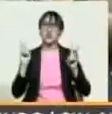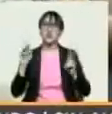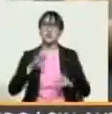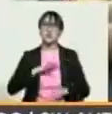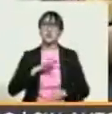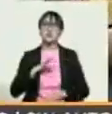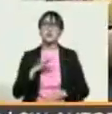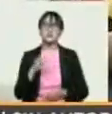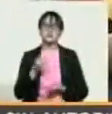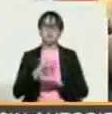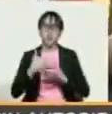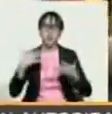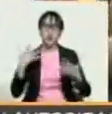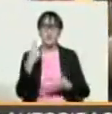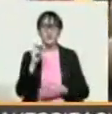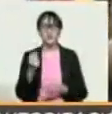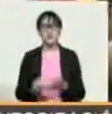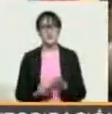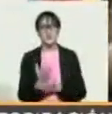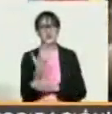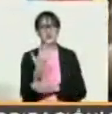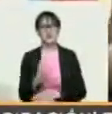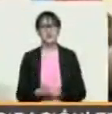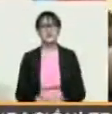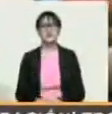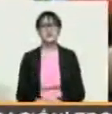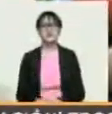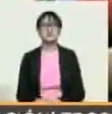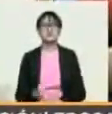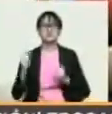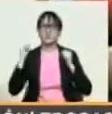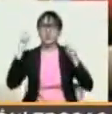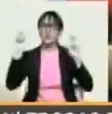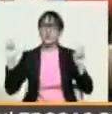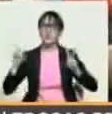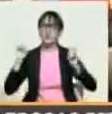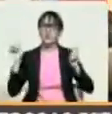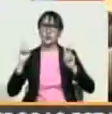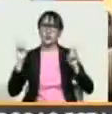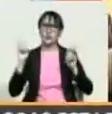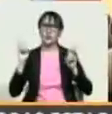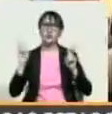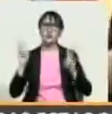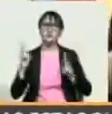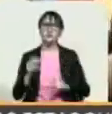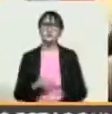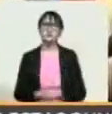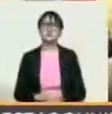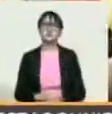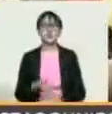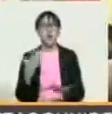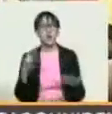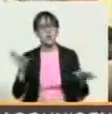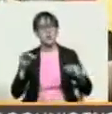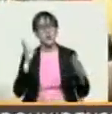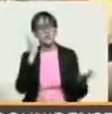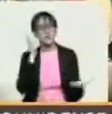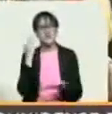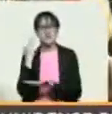dolosa del 20 de mayo llevamos a la victoria que suene la música calor